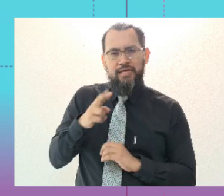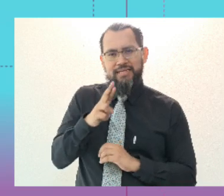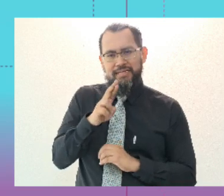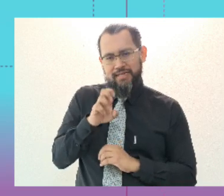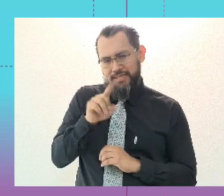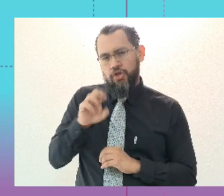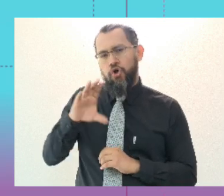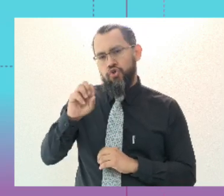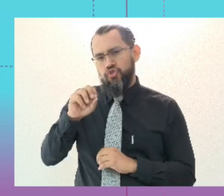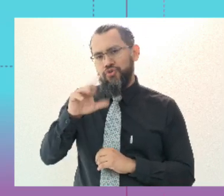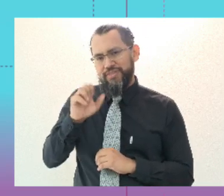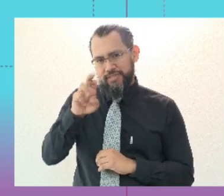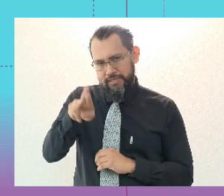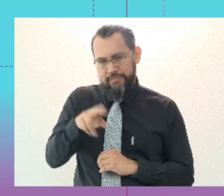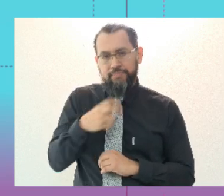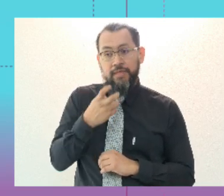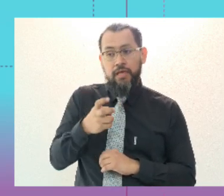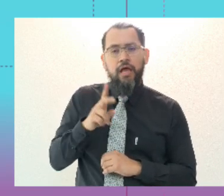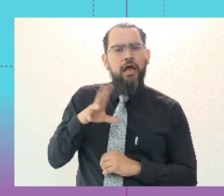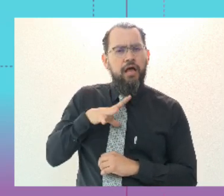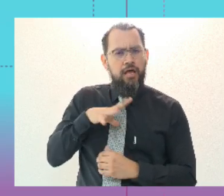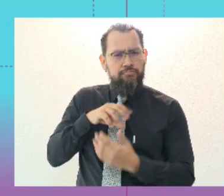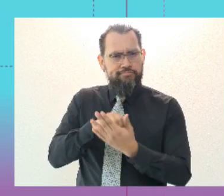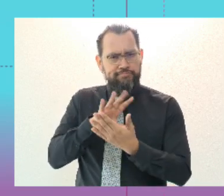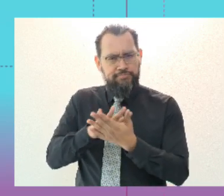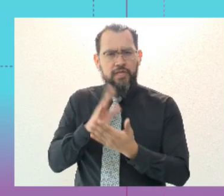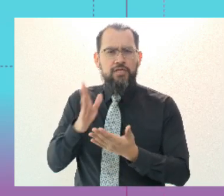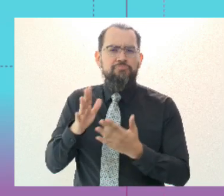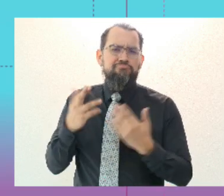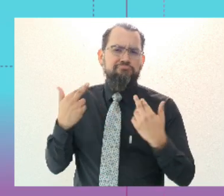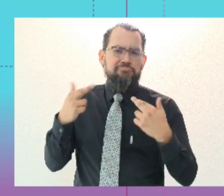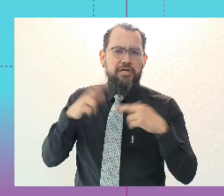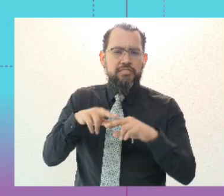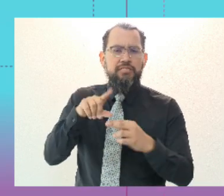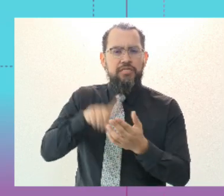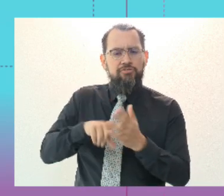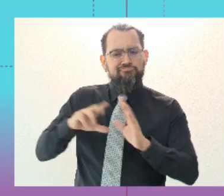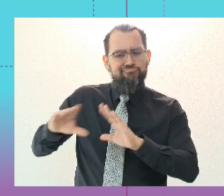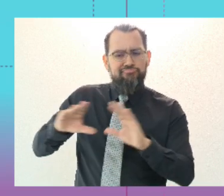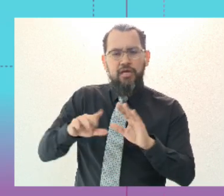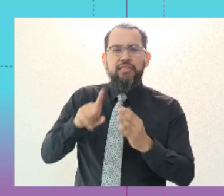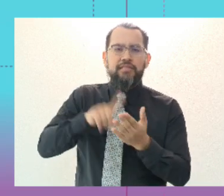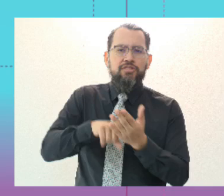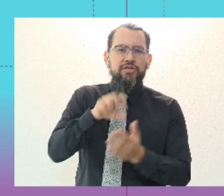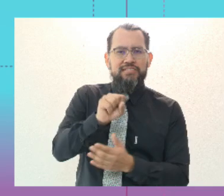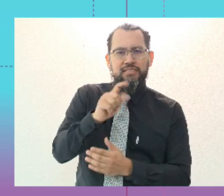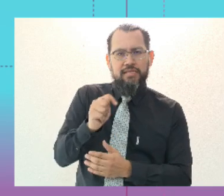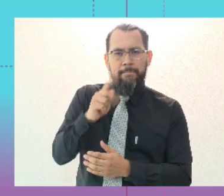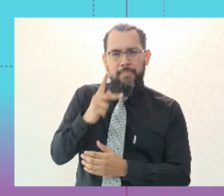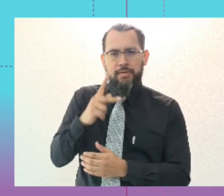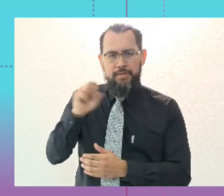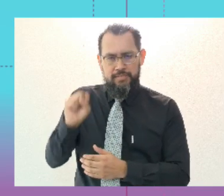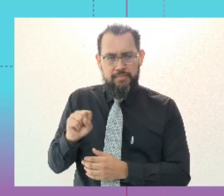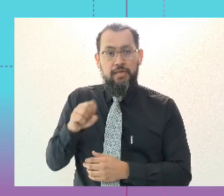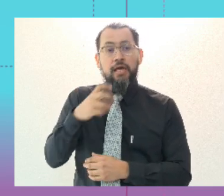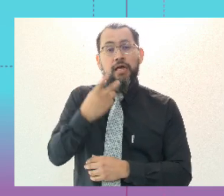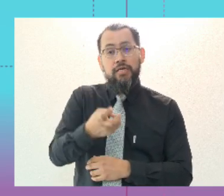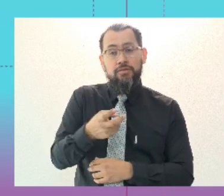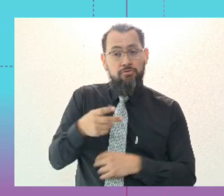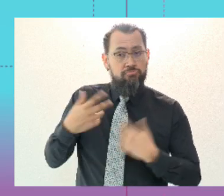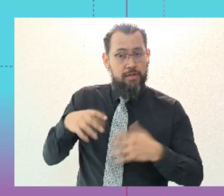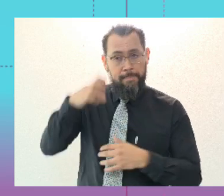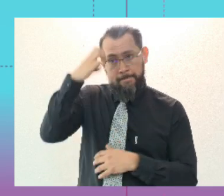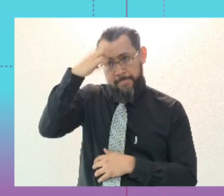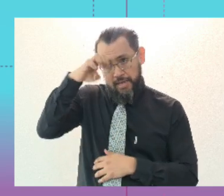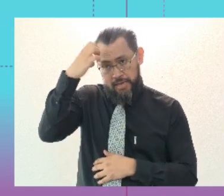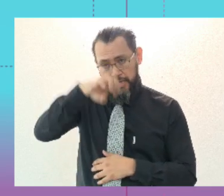Conocer. Asimismo, tiene registro de persona instructora externa de la Secretaría del Trabajo y Previsión Social. Su experiencia profesional abarca